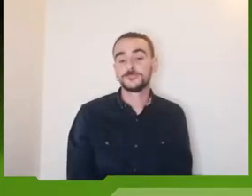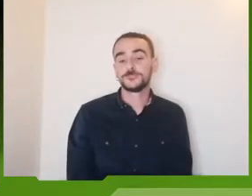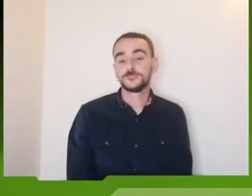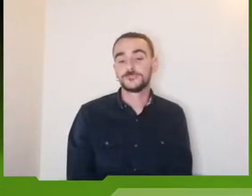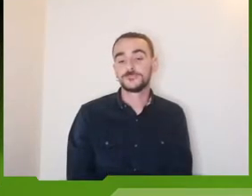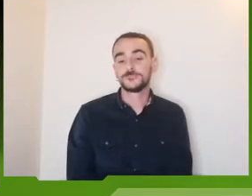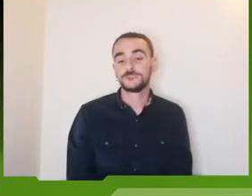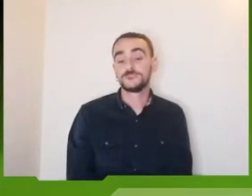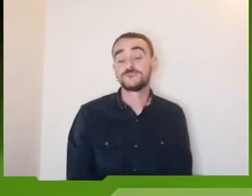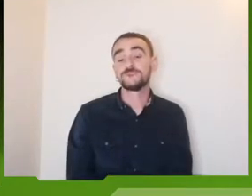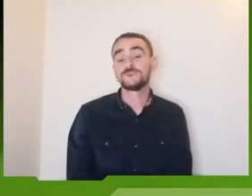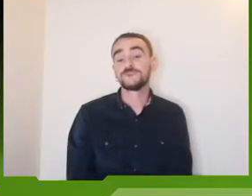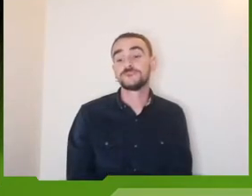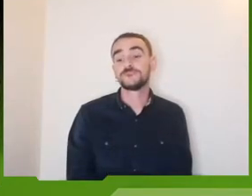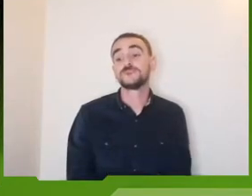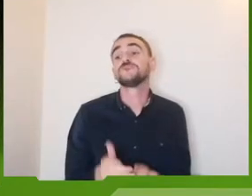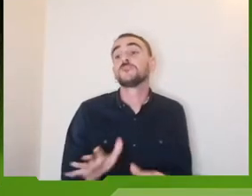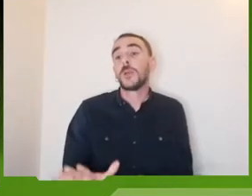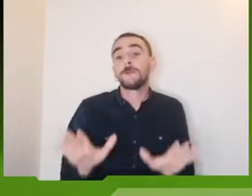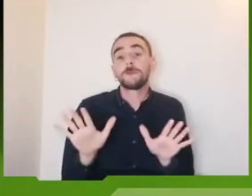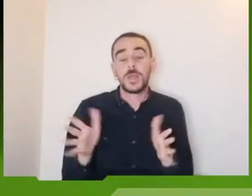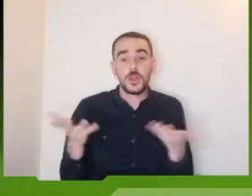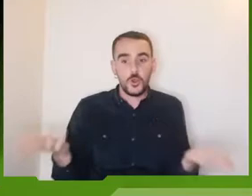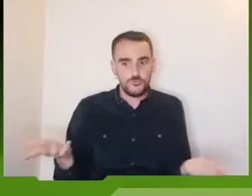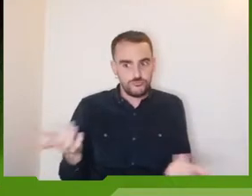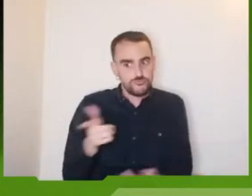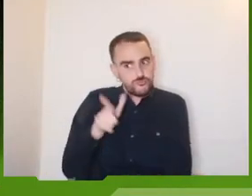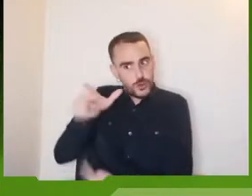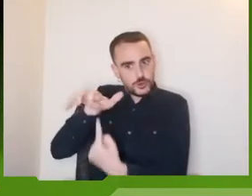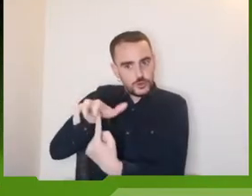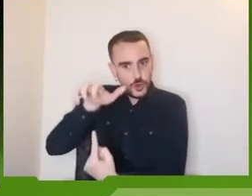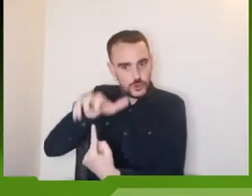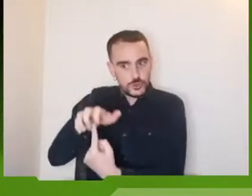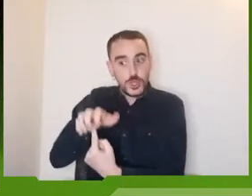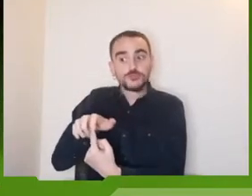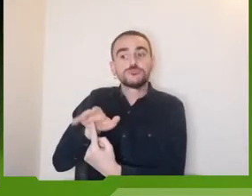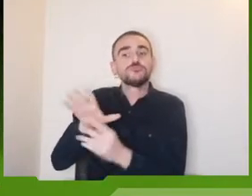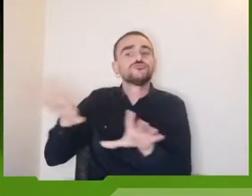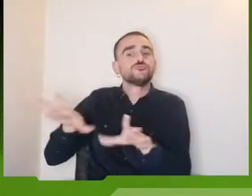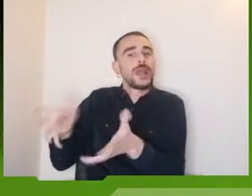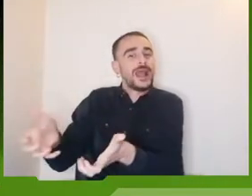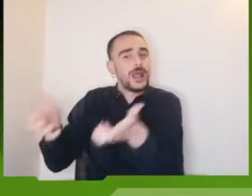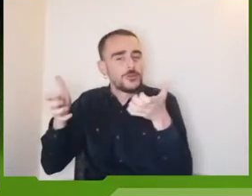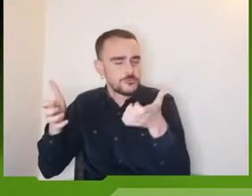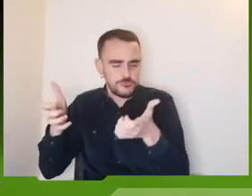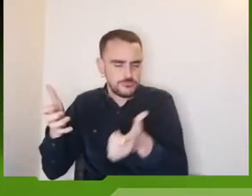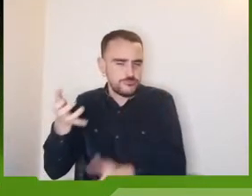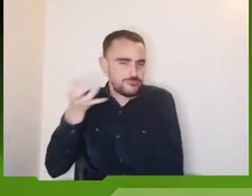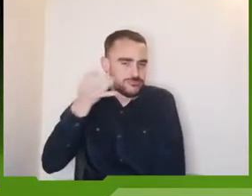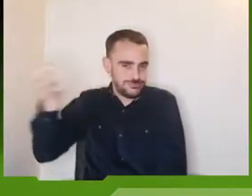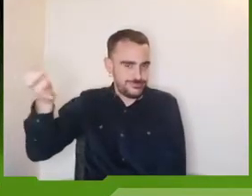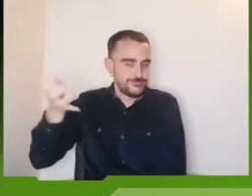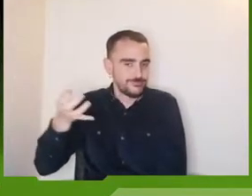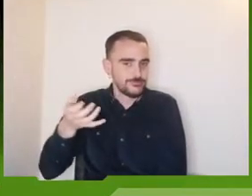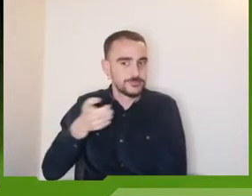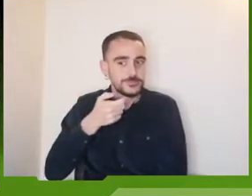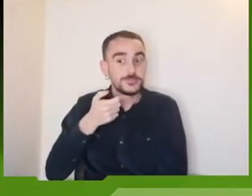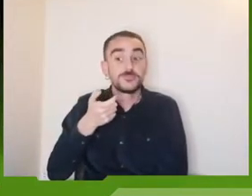pero vamos, me quedé igualmente satisfecha con el resultado de setas porque están